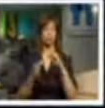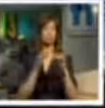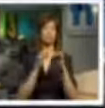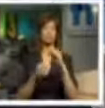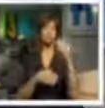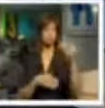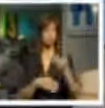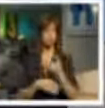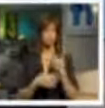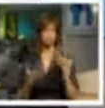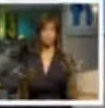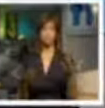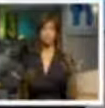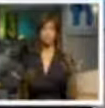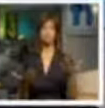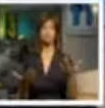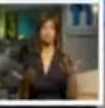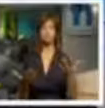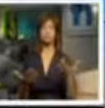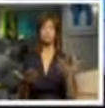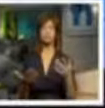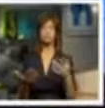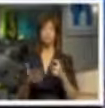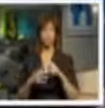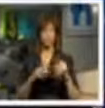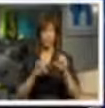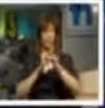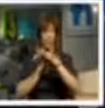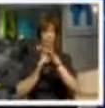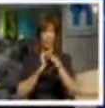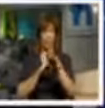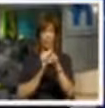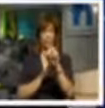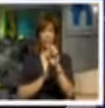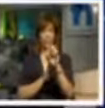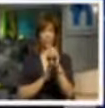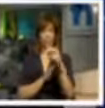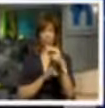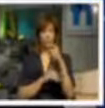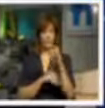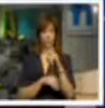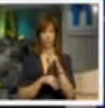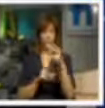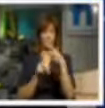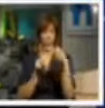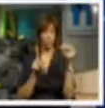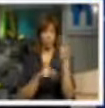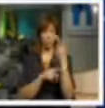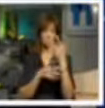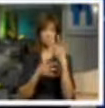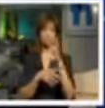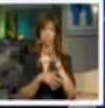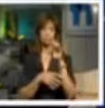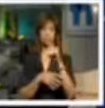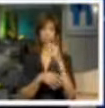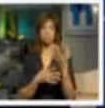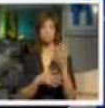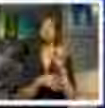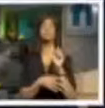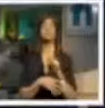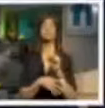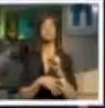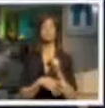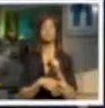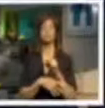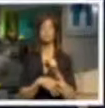bienvenidos parajes moteles en vestidores en las empresas esos cierto algo sumamente